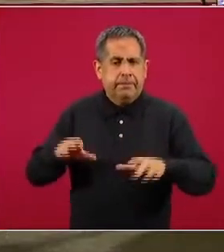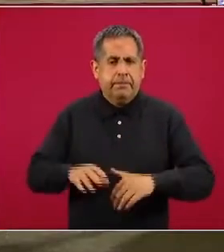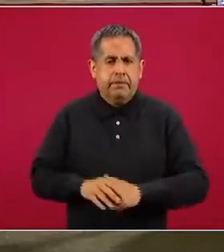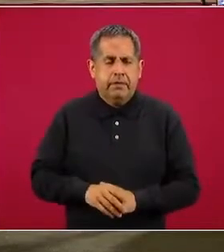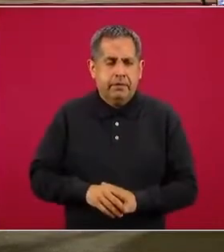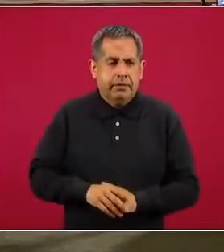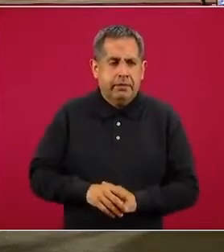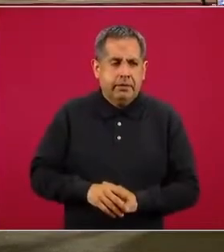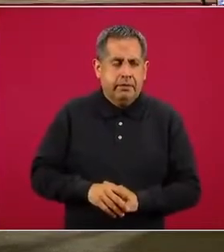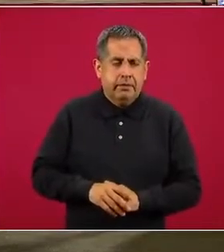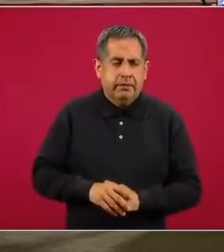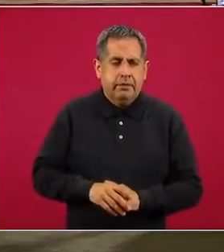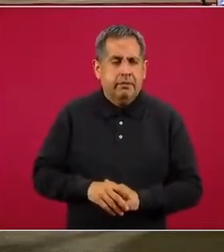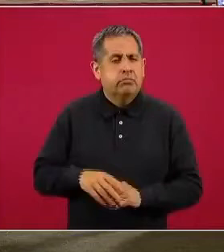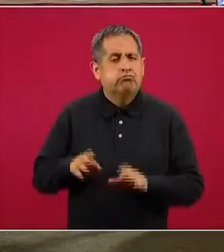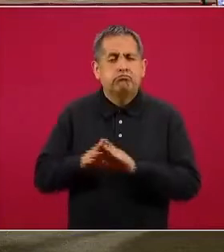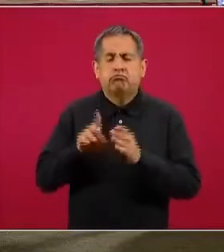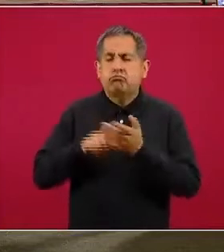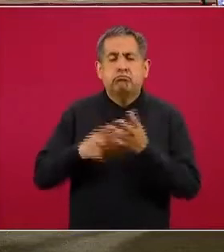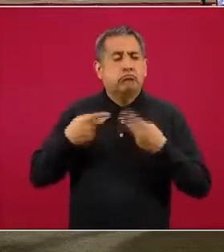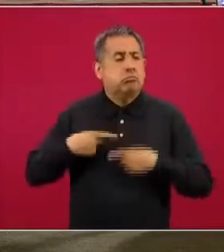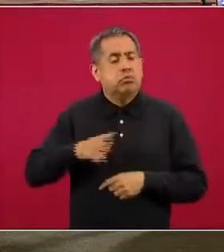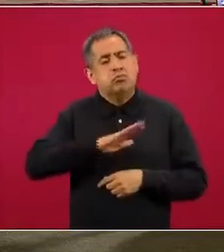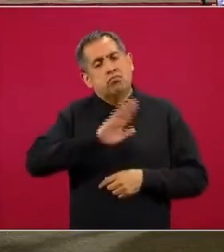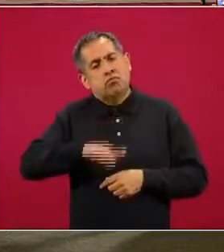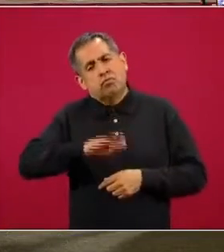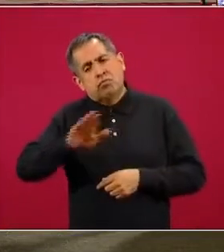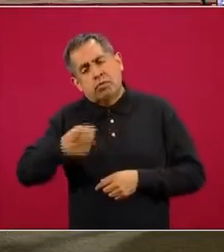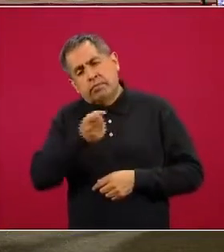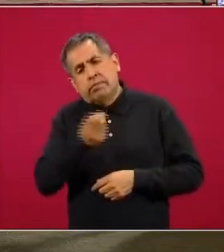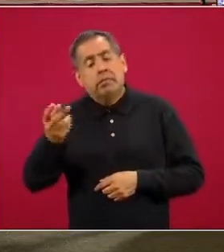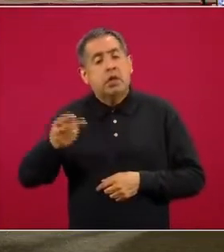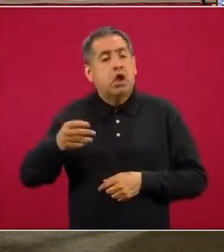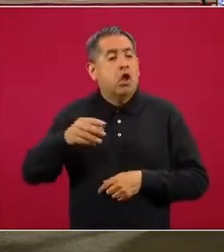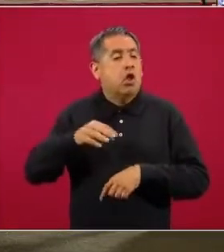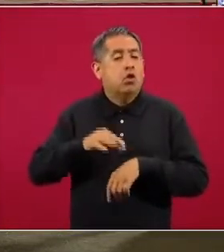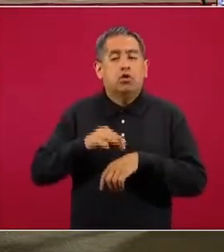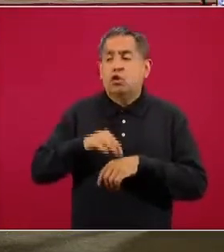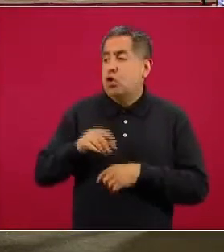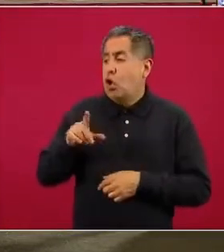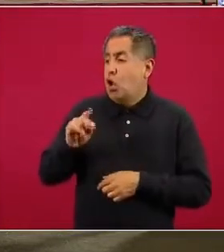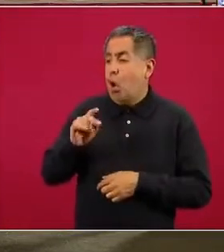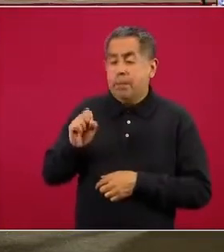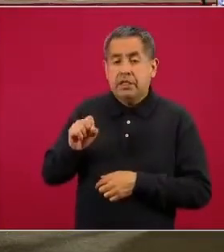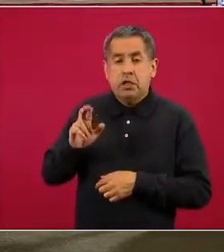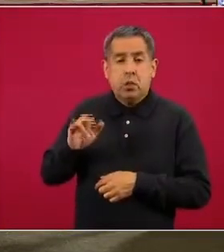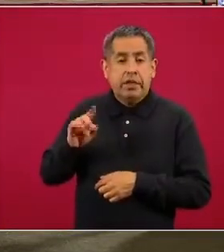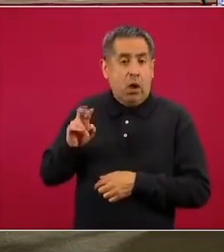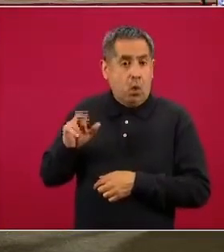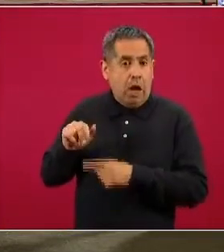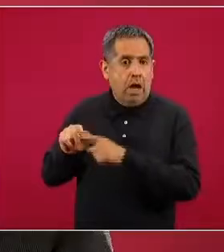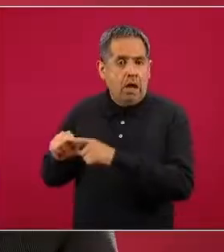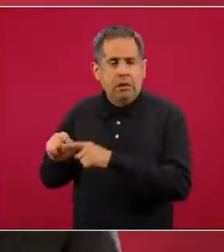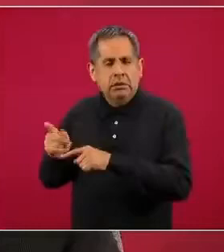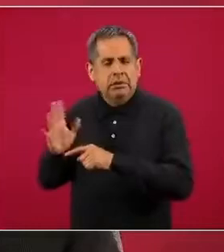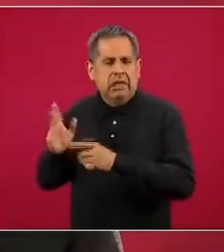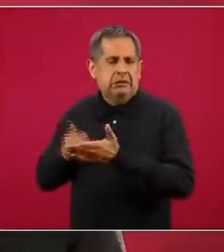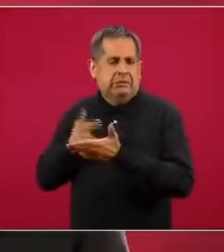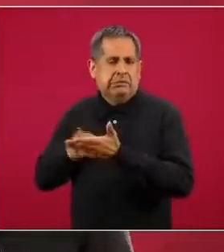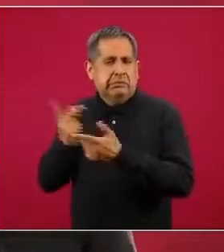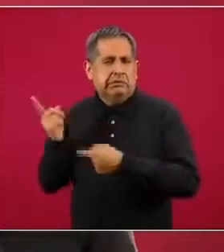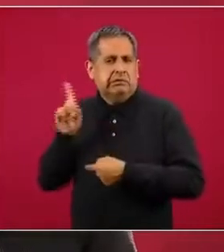Sobre la mortalidad en exceso, efectivamente, nuestro colega, el doctor Ruy López Ridaura, ha presentado ya aquí en